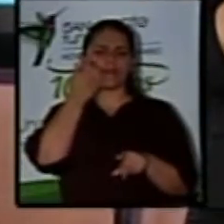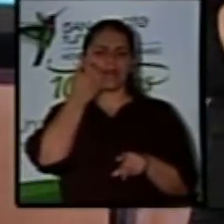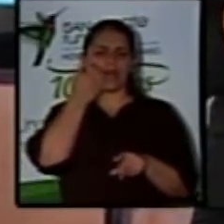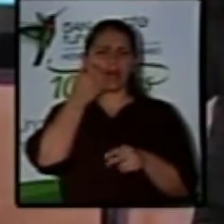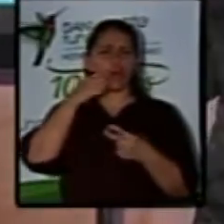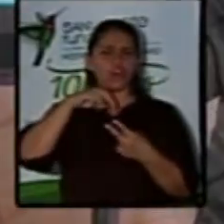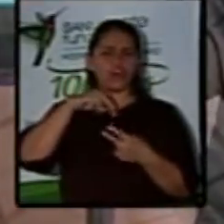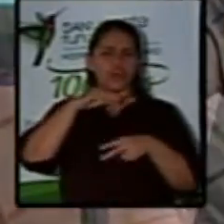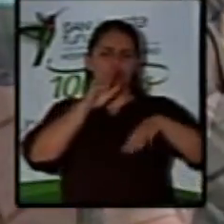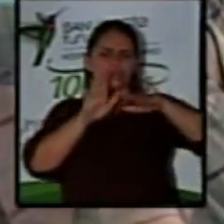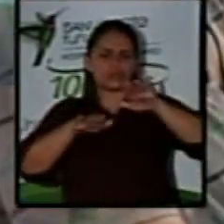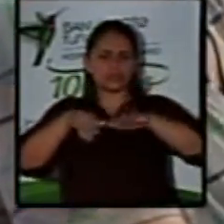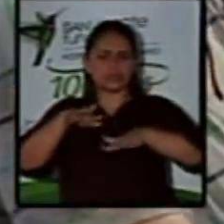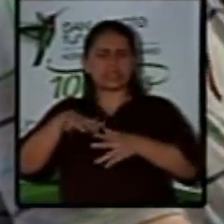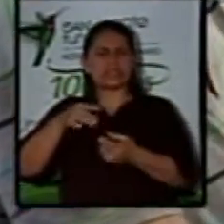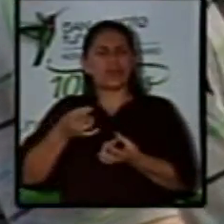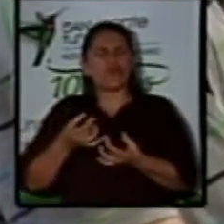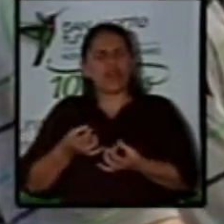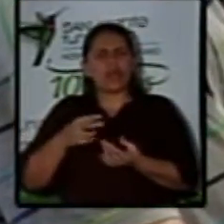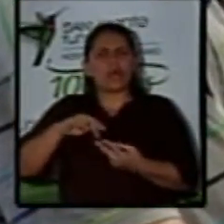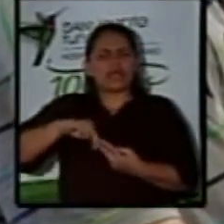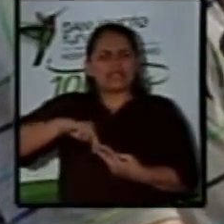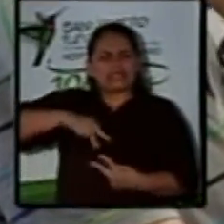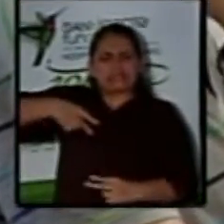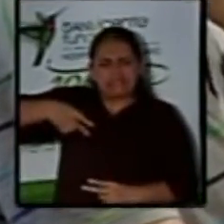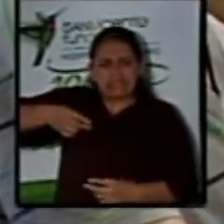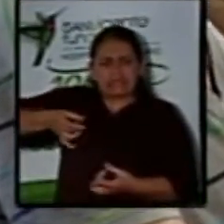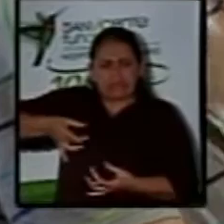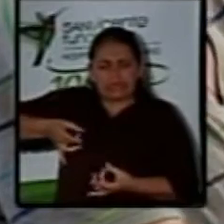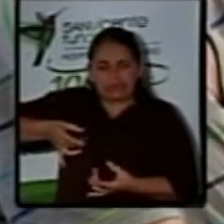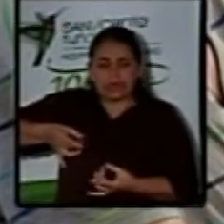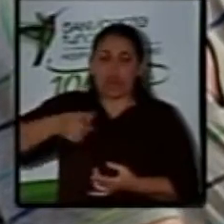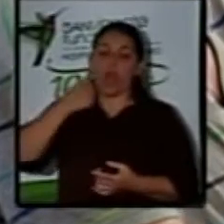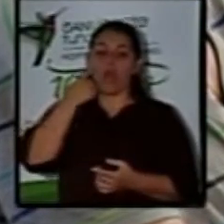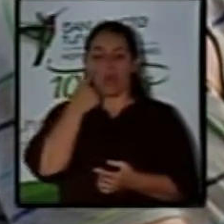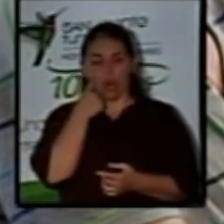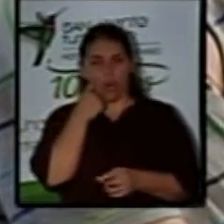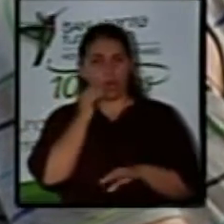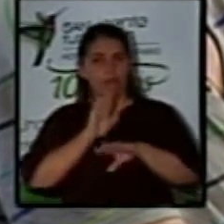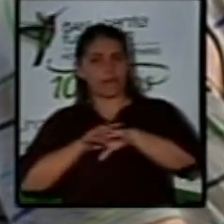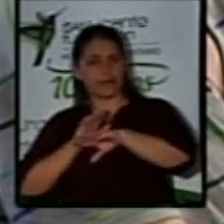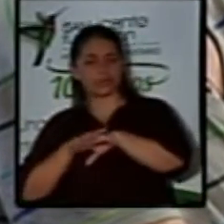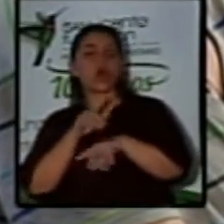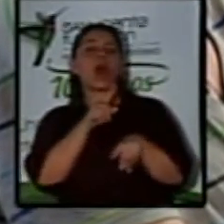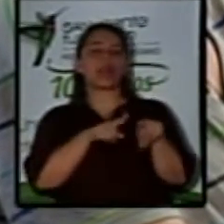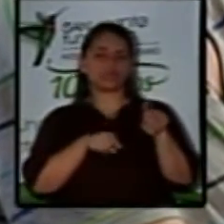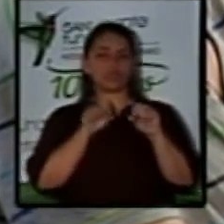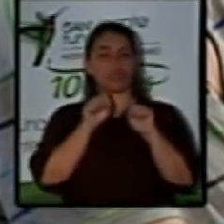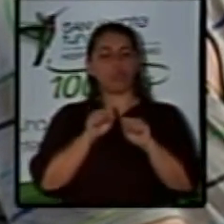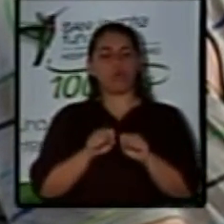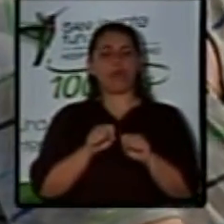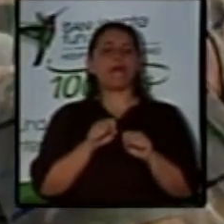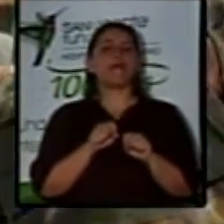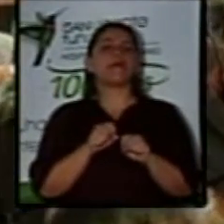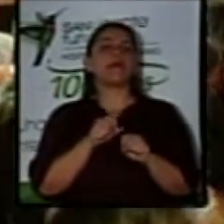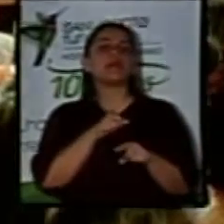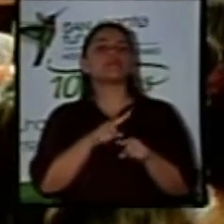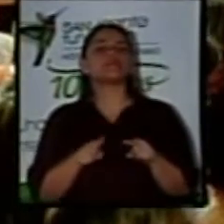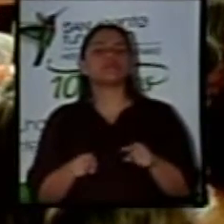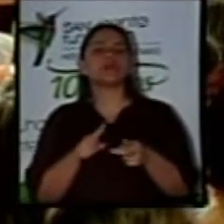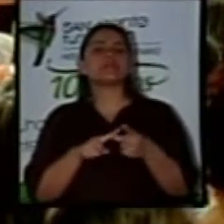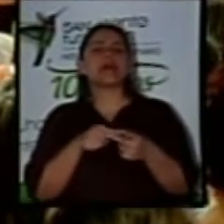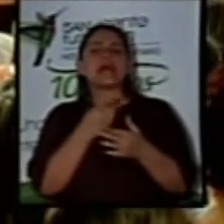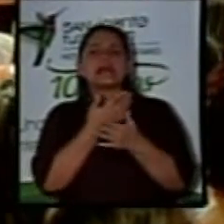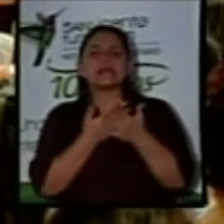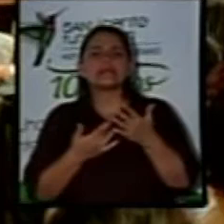enfermedades vasculares de pronto más graves que se relacionan con los calambres más que las varices. Entonces, si hay una persona que sea